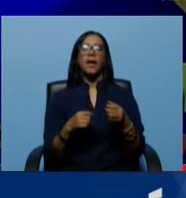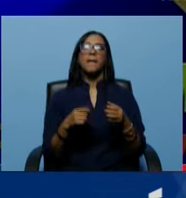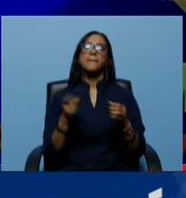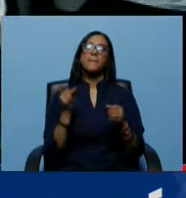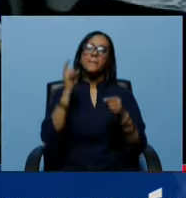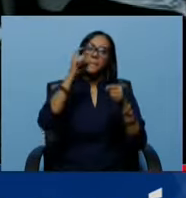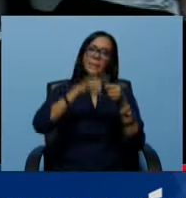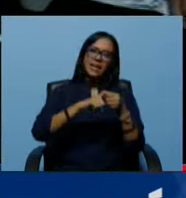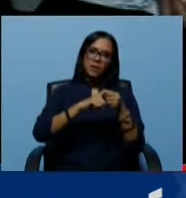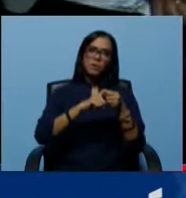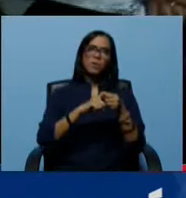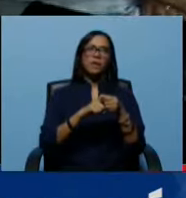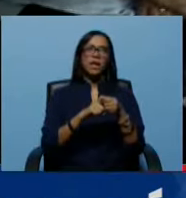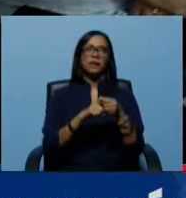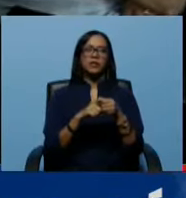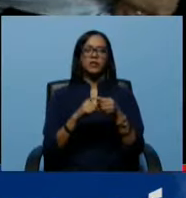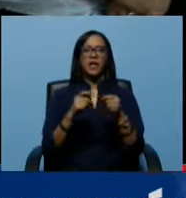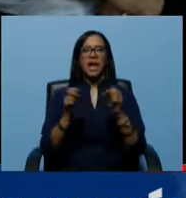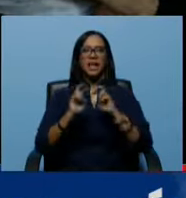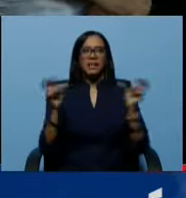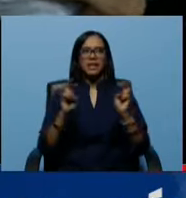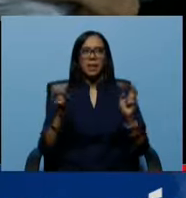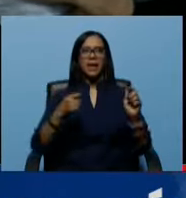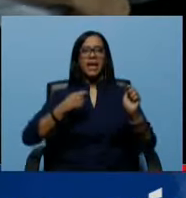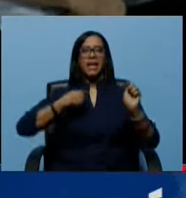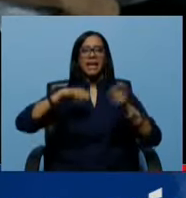vinculadas al hecho exportador.